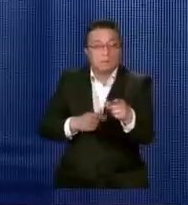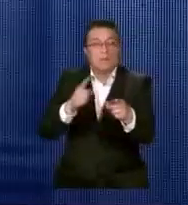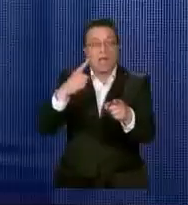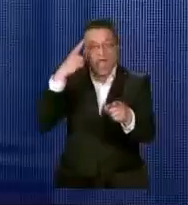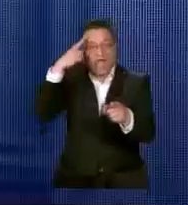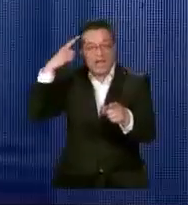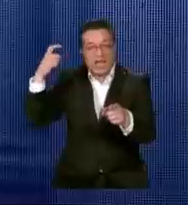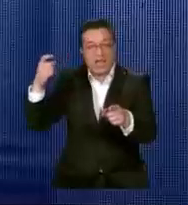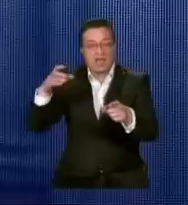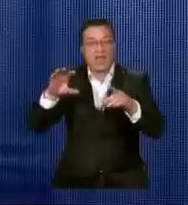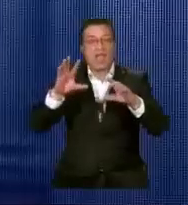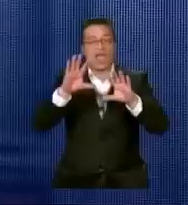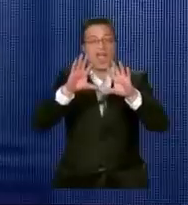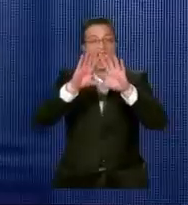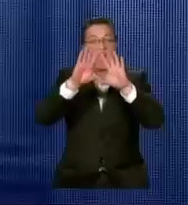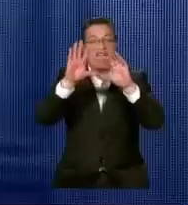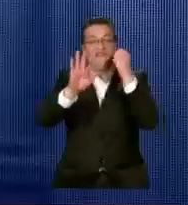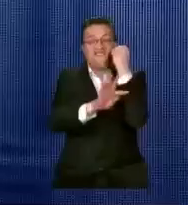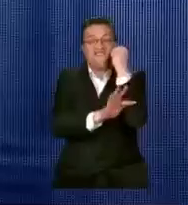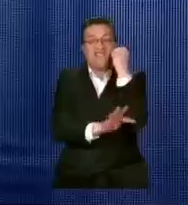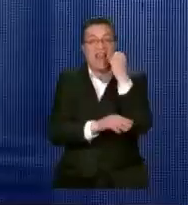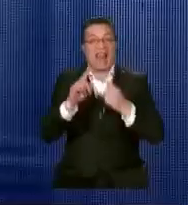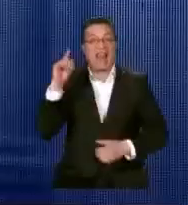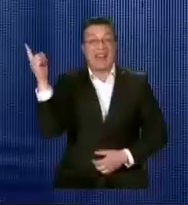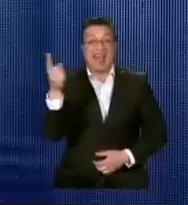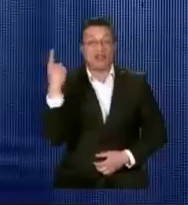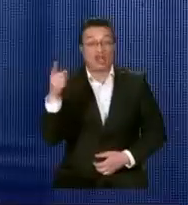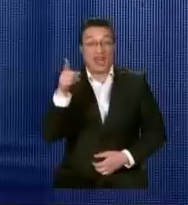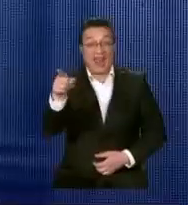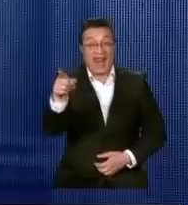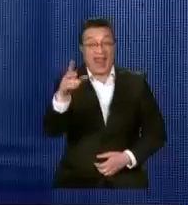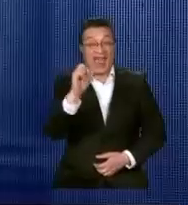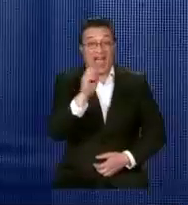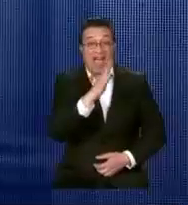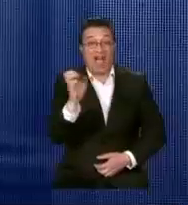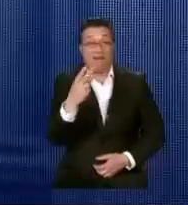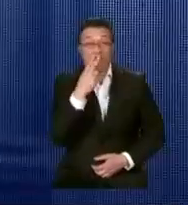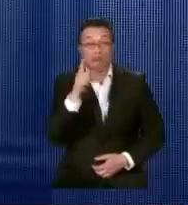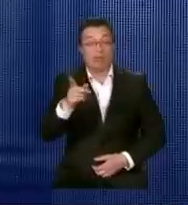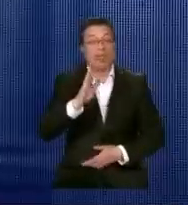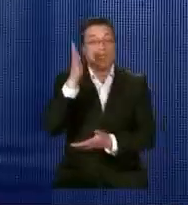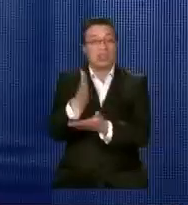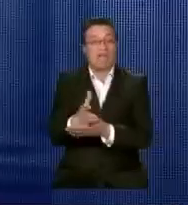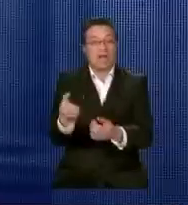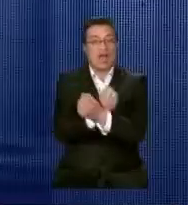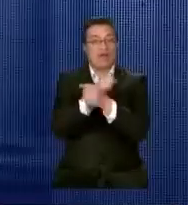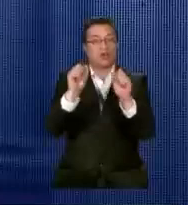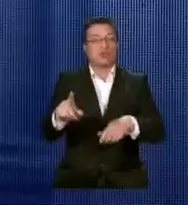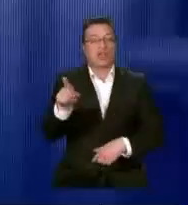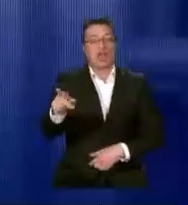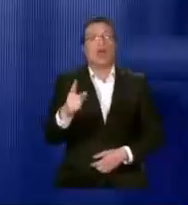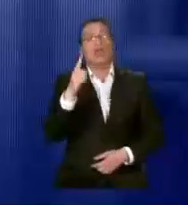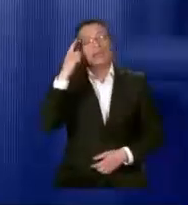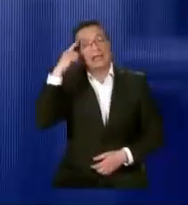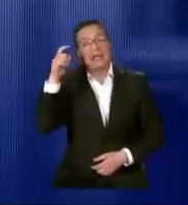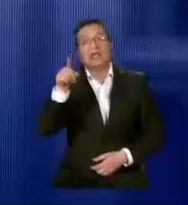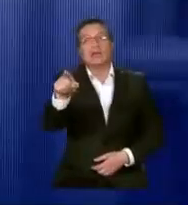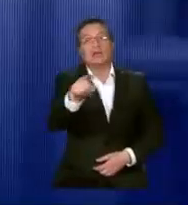creen que el fiscal nacional, después de los públicos cuestionamientos que ha tenido, debiera renunciar, dar un paso al costado?